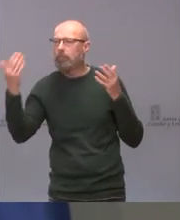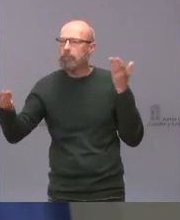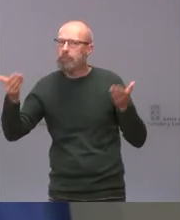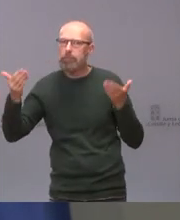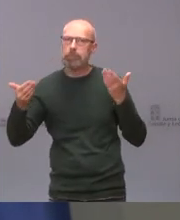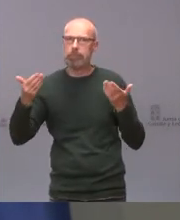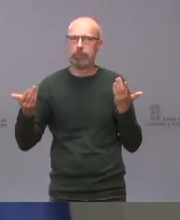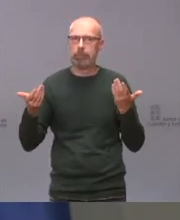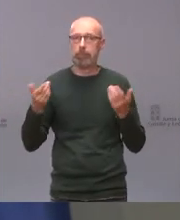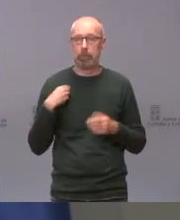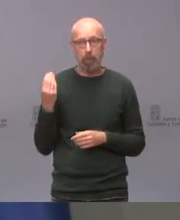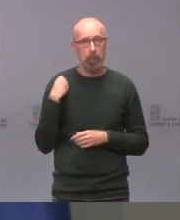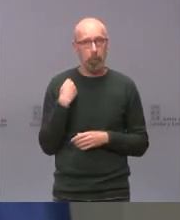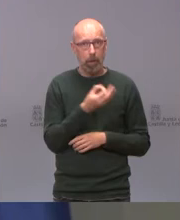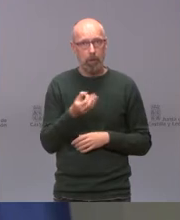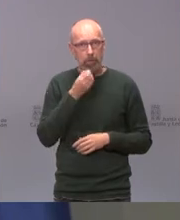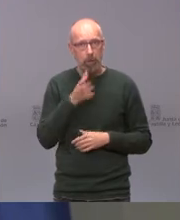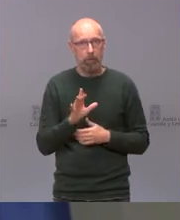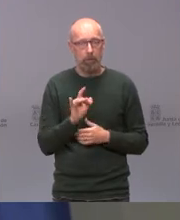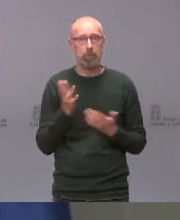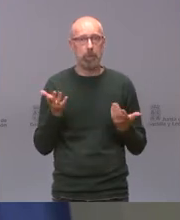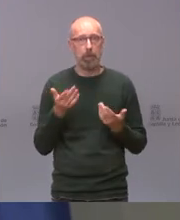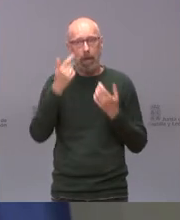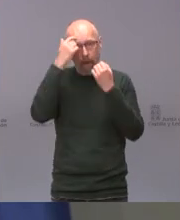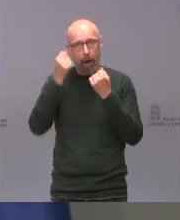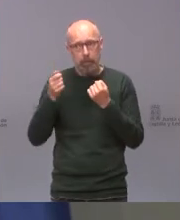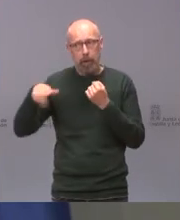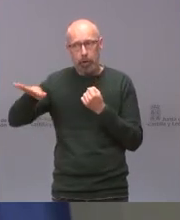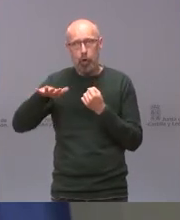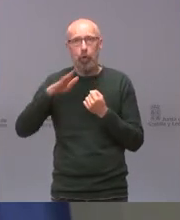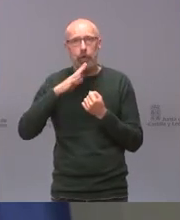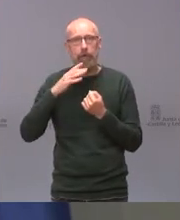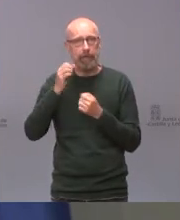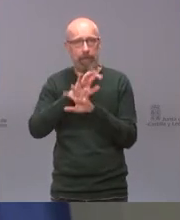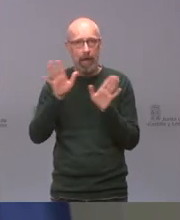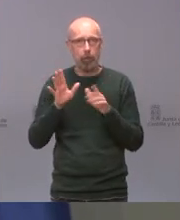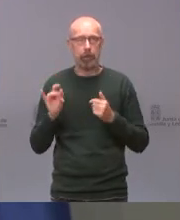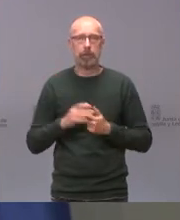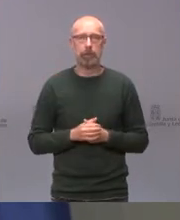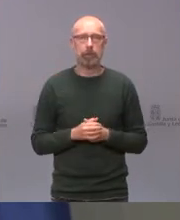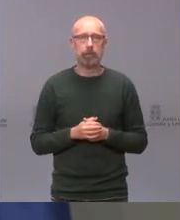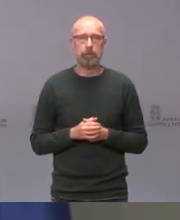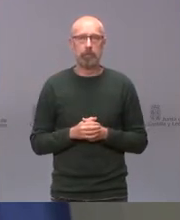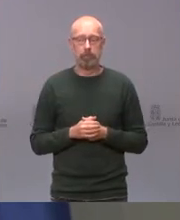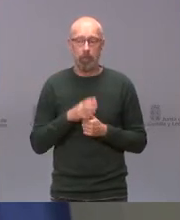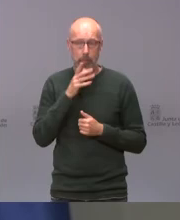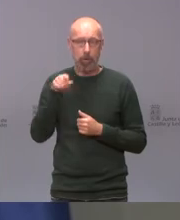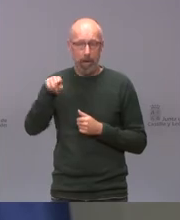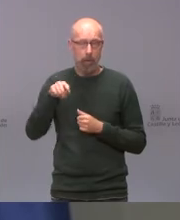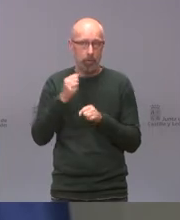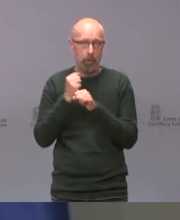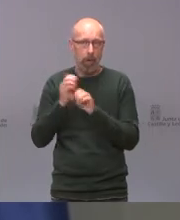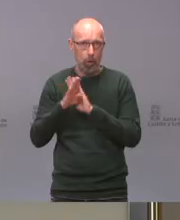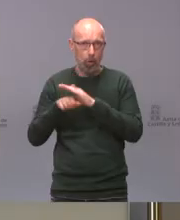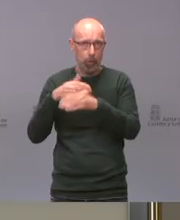expertos, pero quizás no es el ámbito mejor para preguntar dónde están los expertos, porque aquí sí se sabe dónde